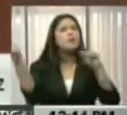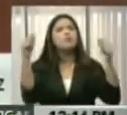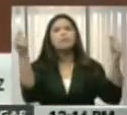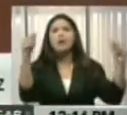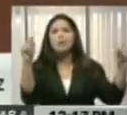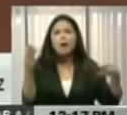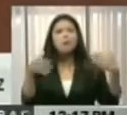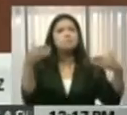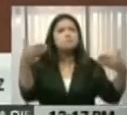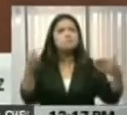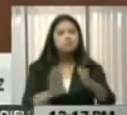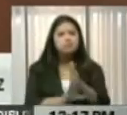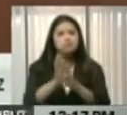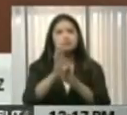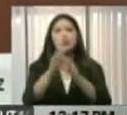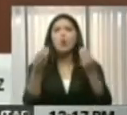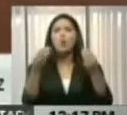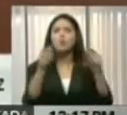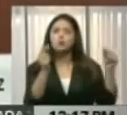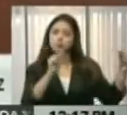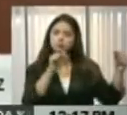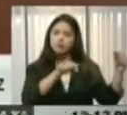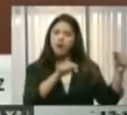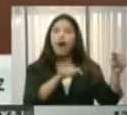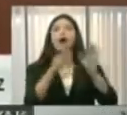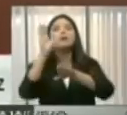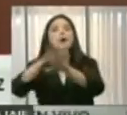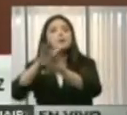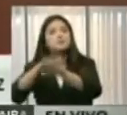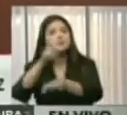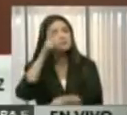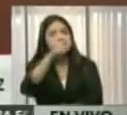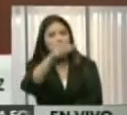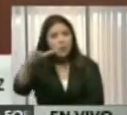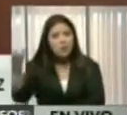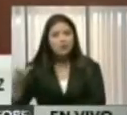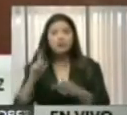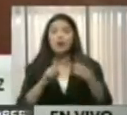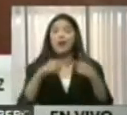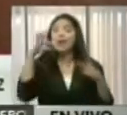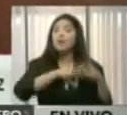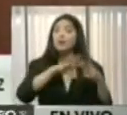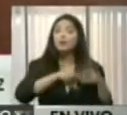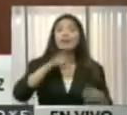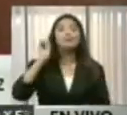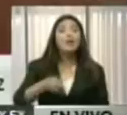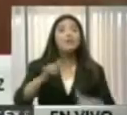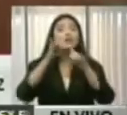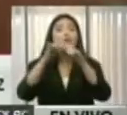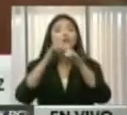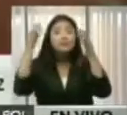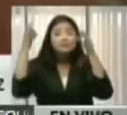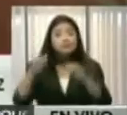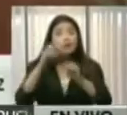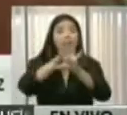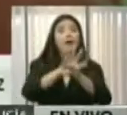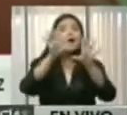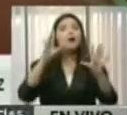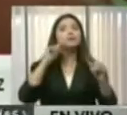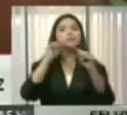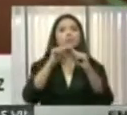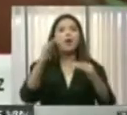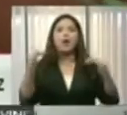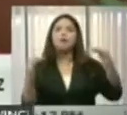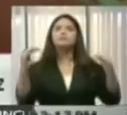y los avances de la mesa. A. La sociedad requiere información objetiva y